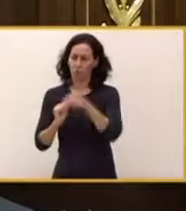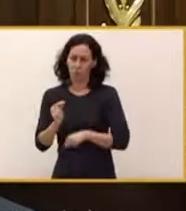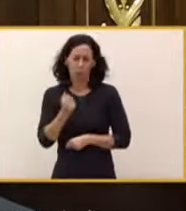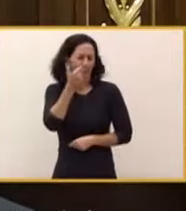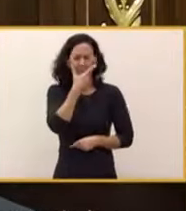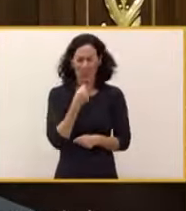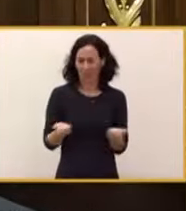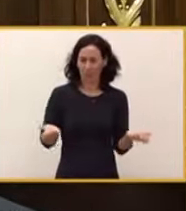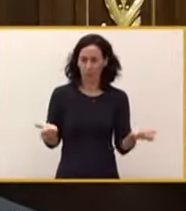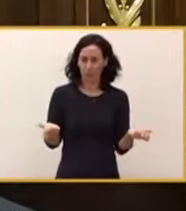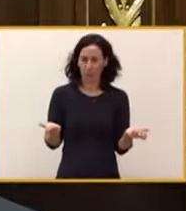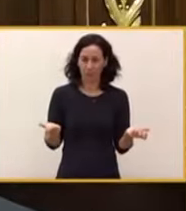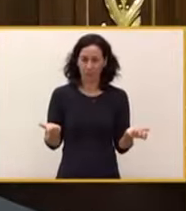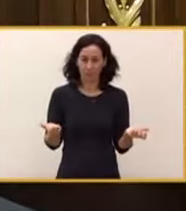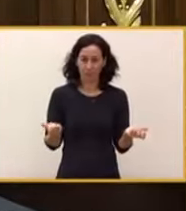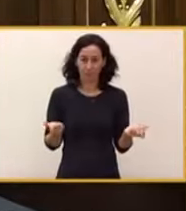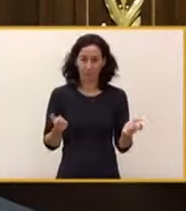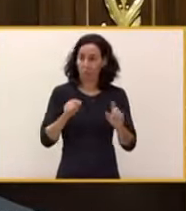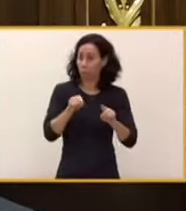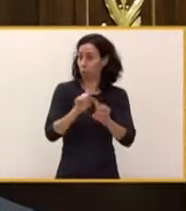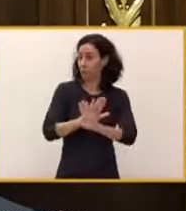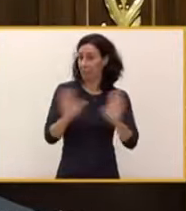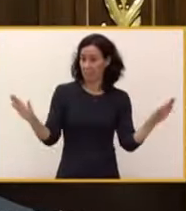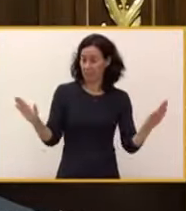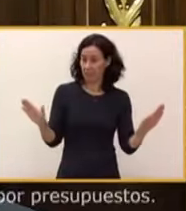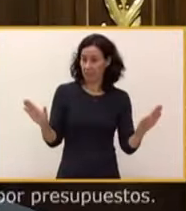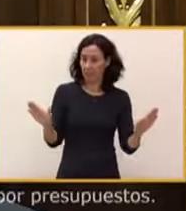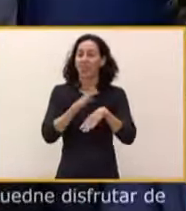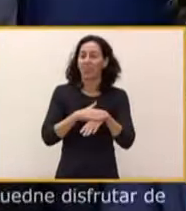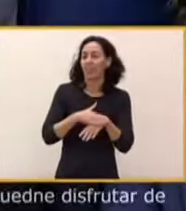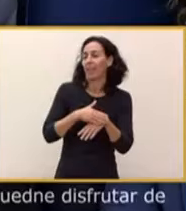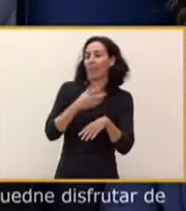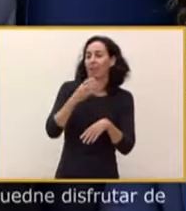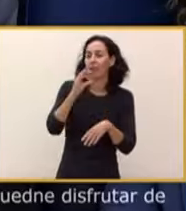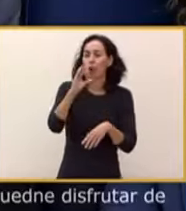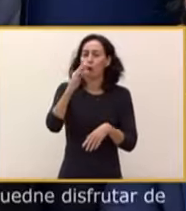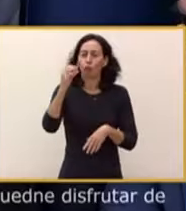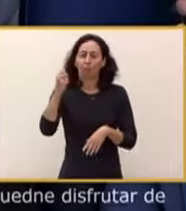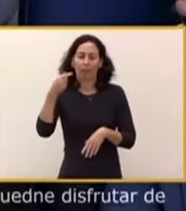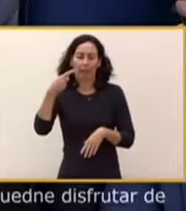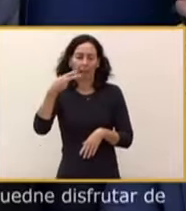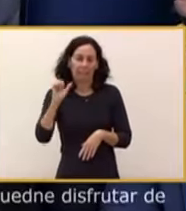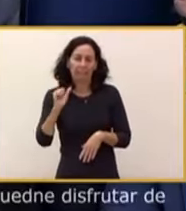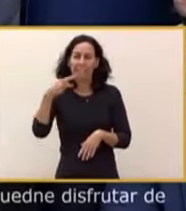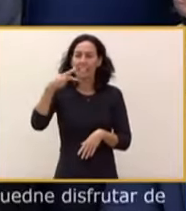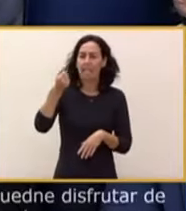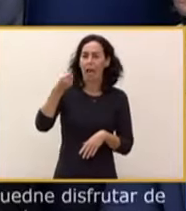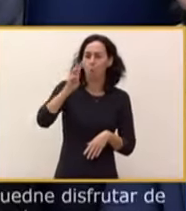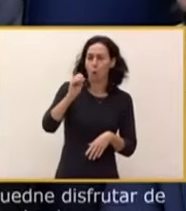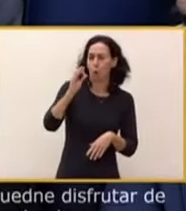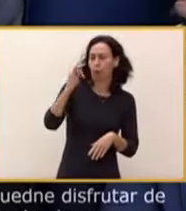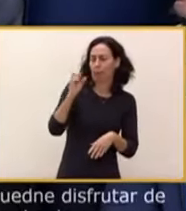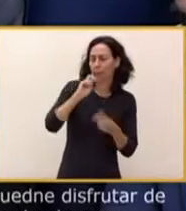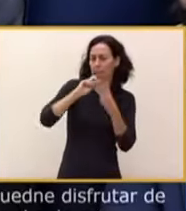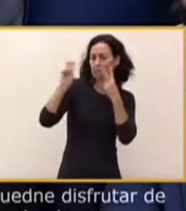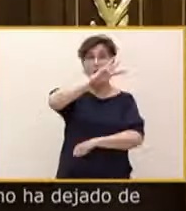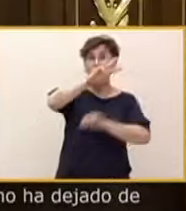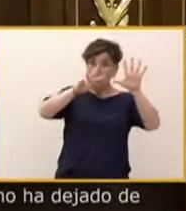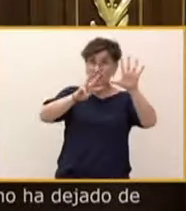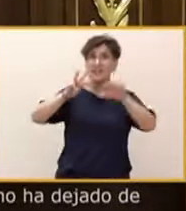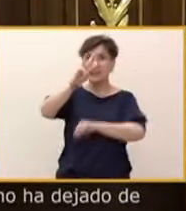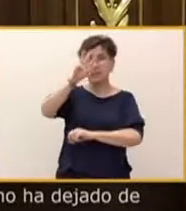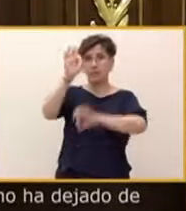a todo me parecerá muy bien. Y entonces igual nos enteraremos de algo y en vez de teatro de cada miércoles en que un señor pregunta y el otro se